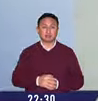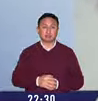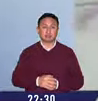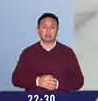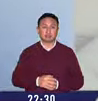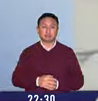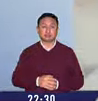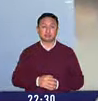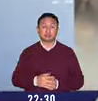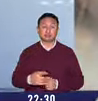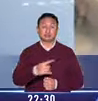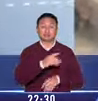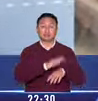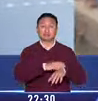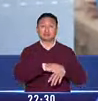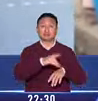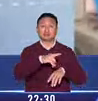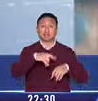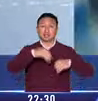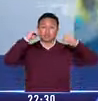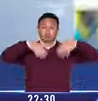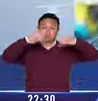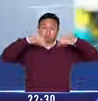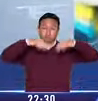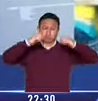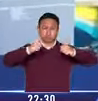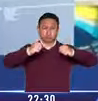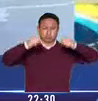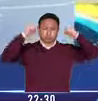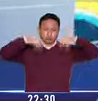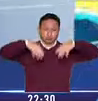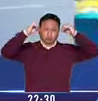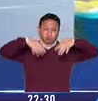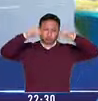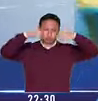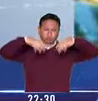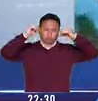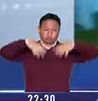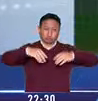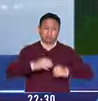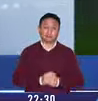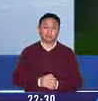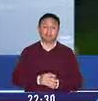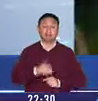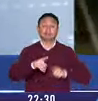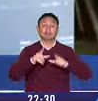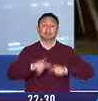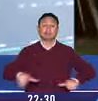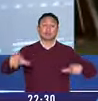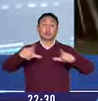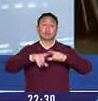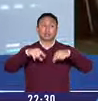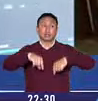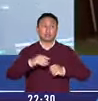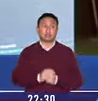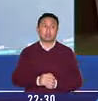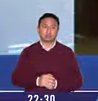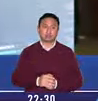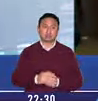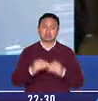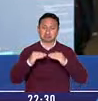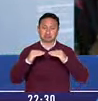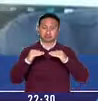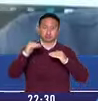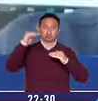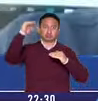hizo que las precipitaciones se dieran en grandes cantidades, incluso en algunos sectores por encima de los promedios